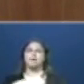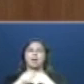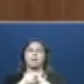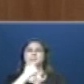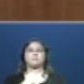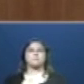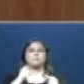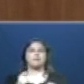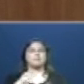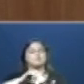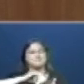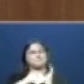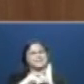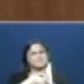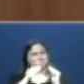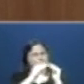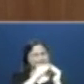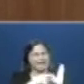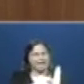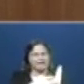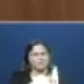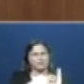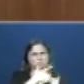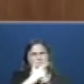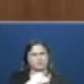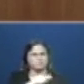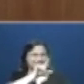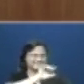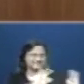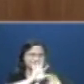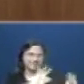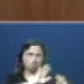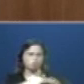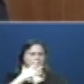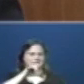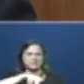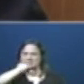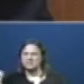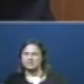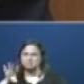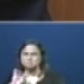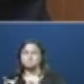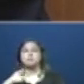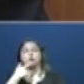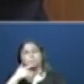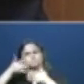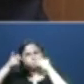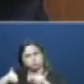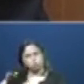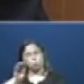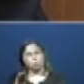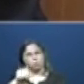profundamente la calificación de las viviendas y los procesos de selección de los adjudicatarios incluyendo entre los colectivos de especial